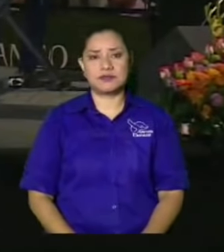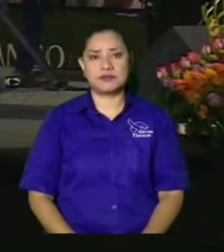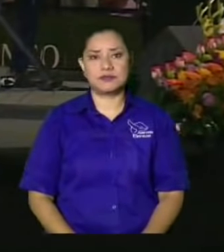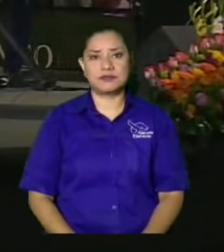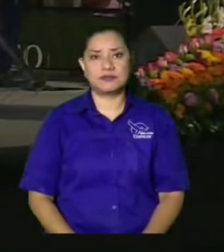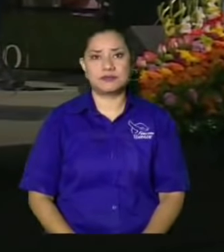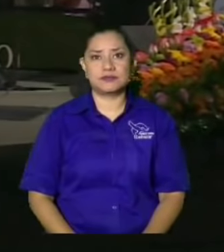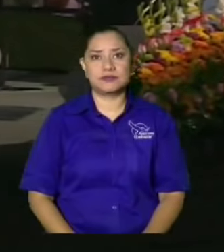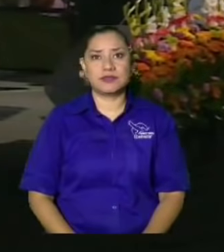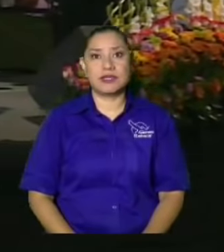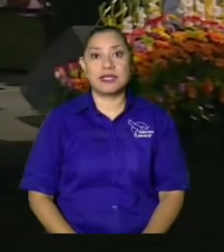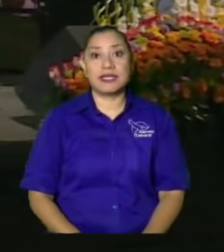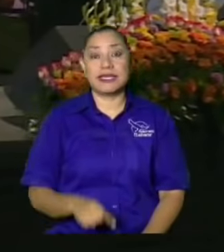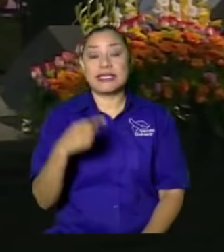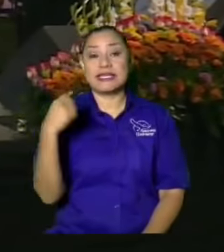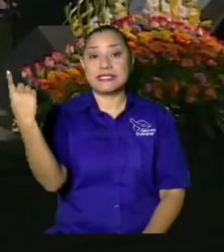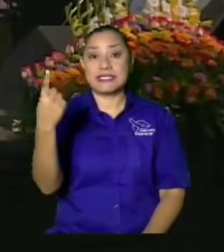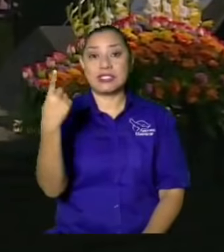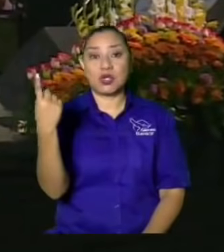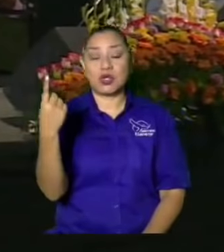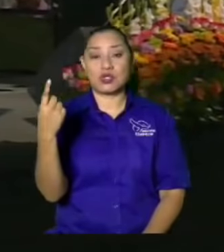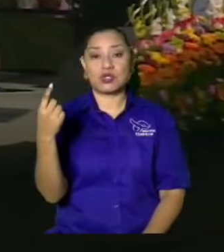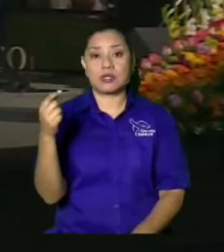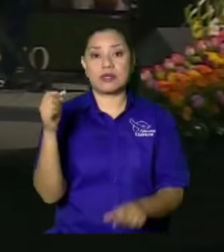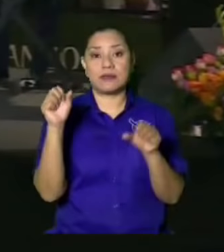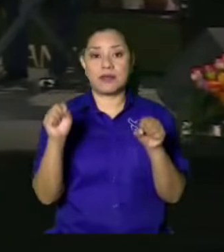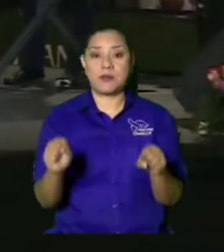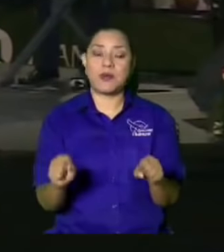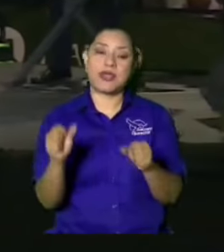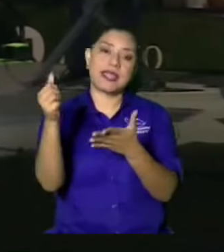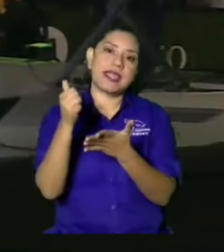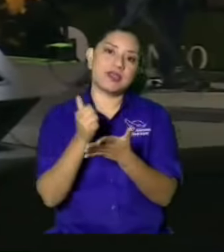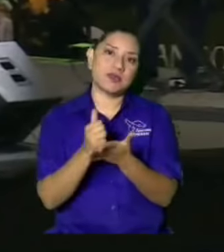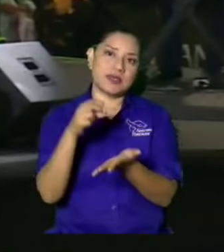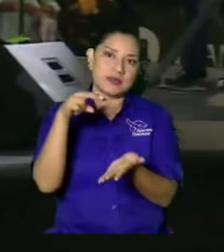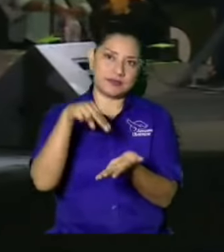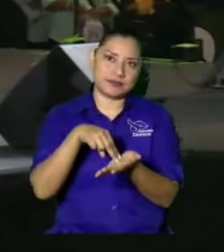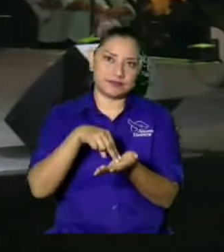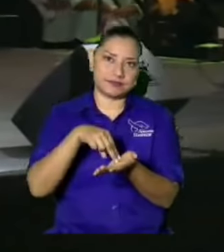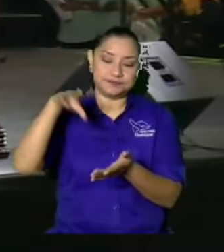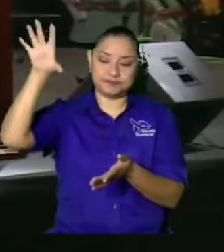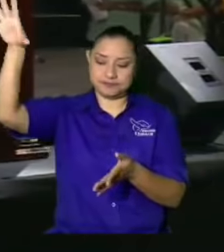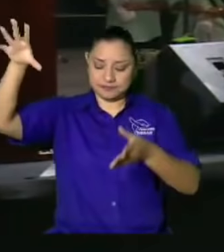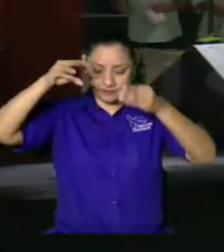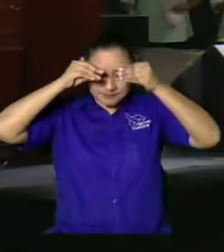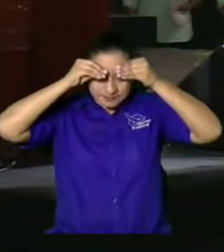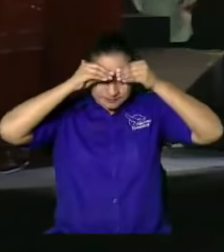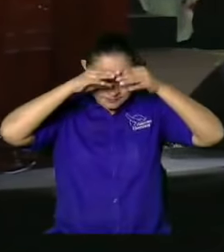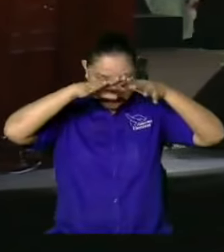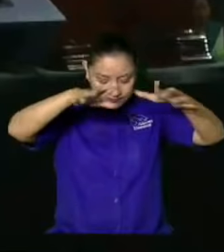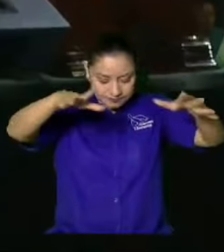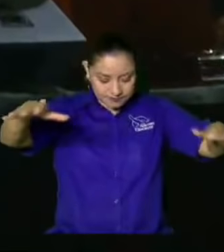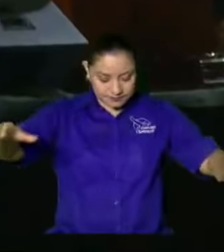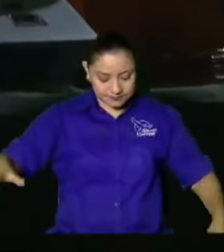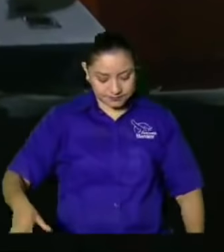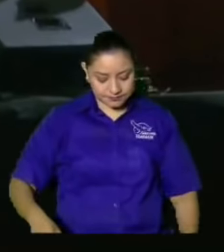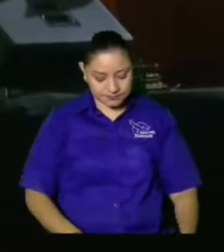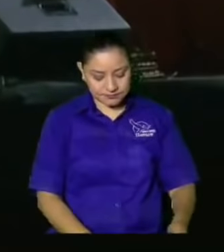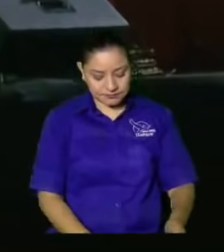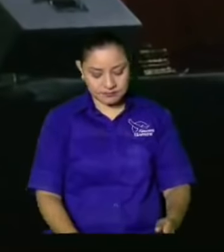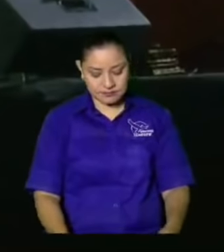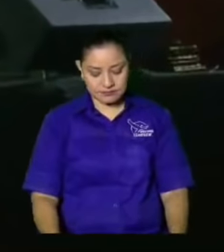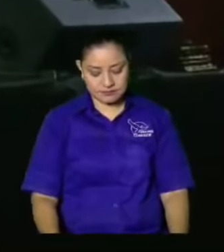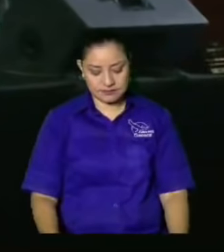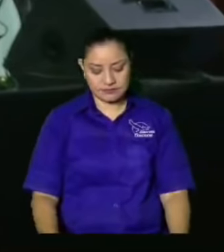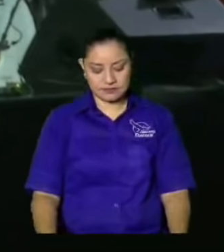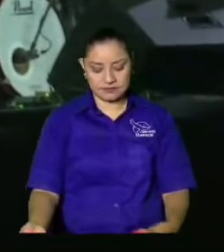quisiera que se pusiera de pie y empezara esta mañana, por favor, a orar. Quiero que por favor se